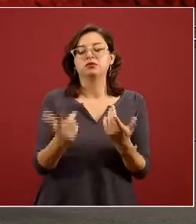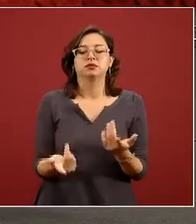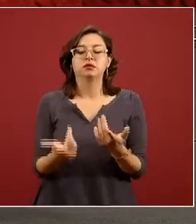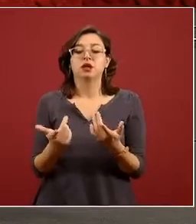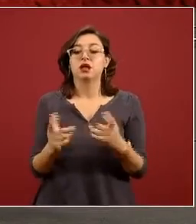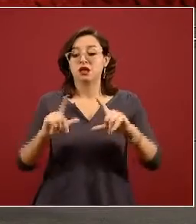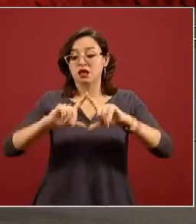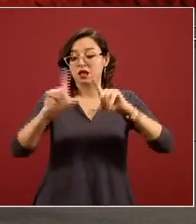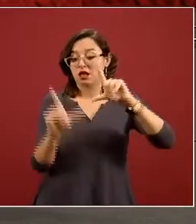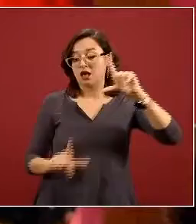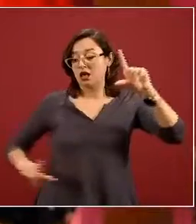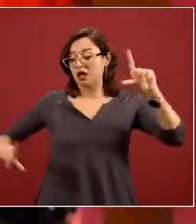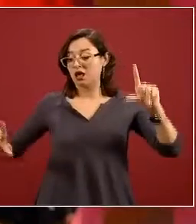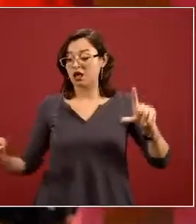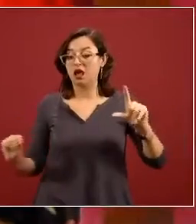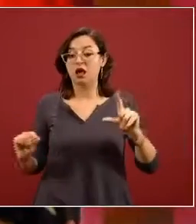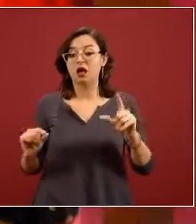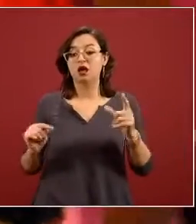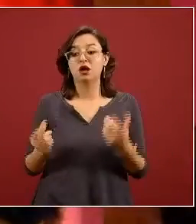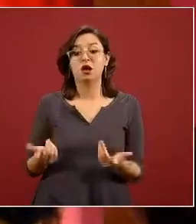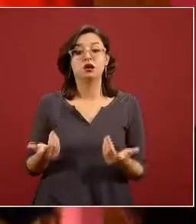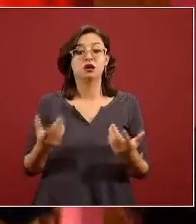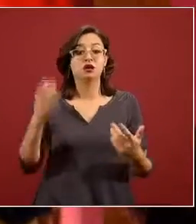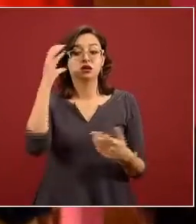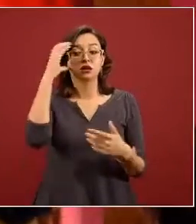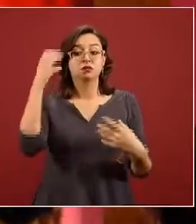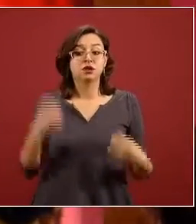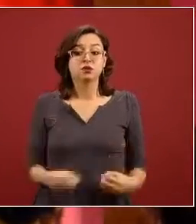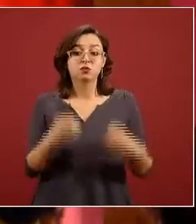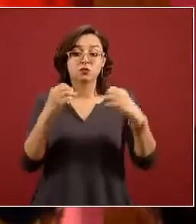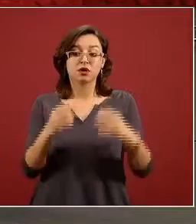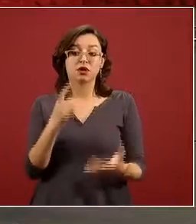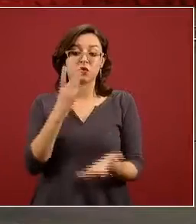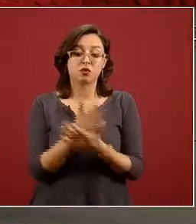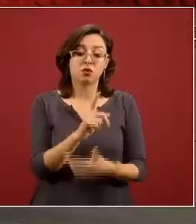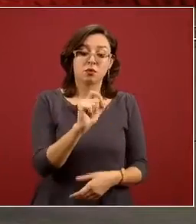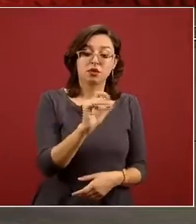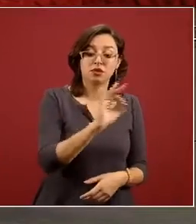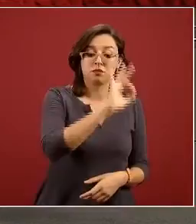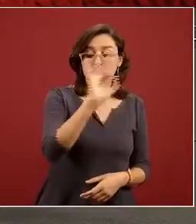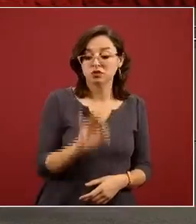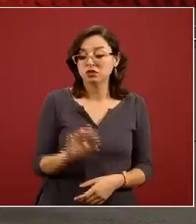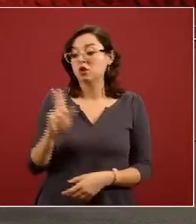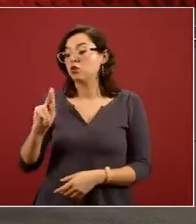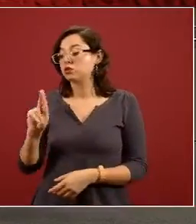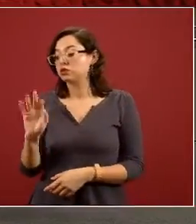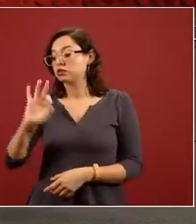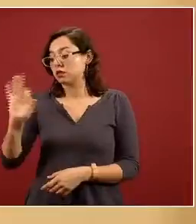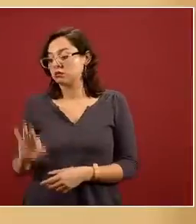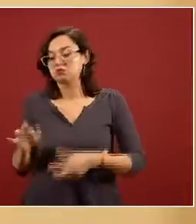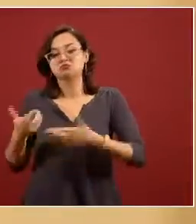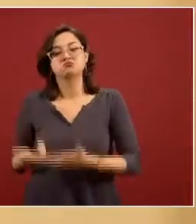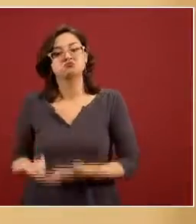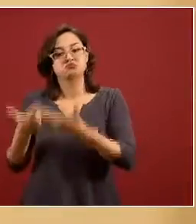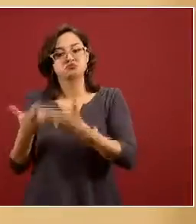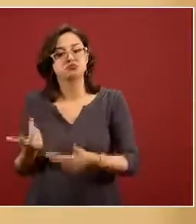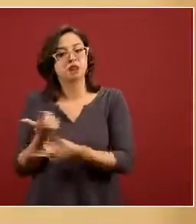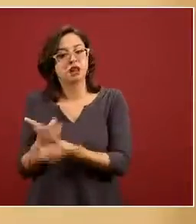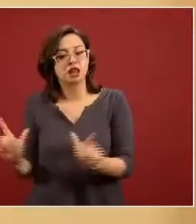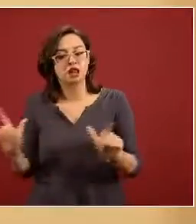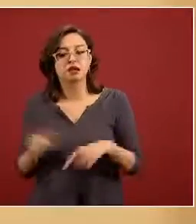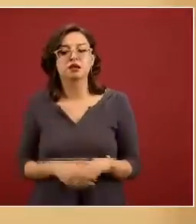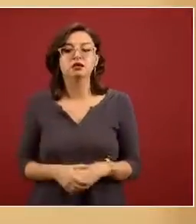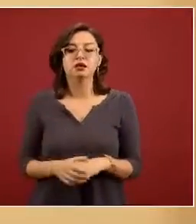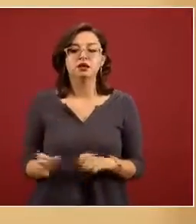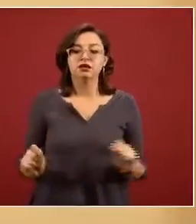el 20% solo la ocupación de estas camas, y todavía hay un 80% de disponibilidad a nivel nacional. Y vamos